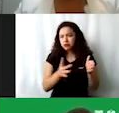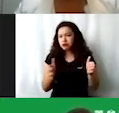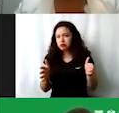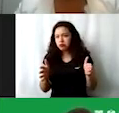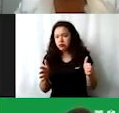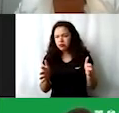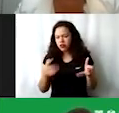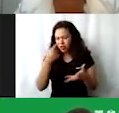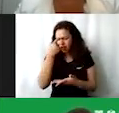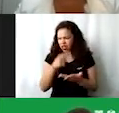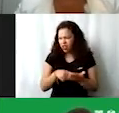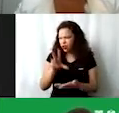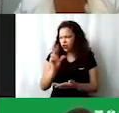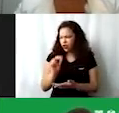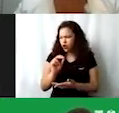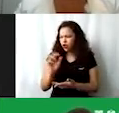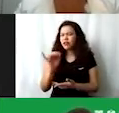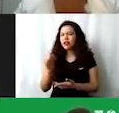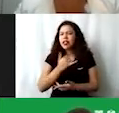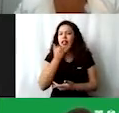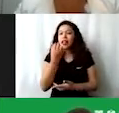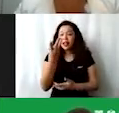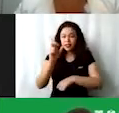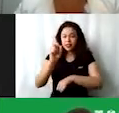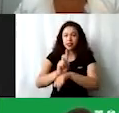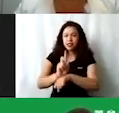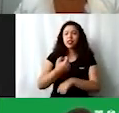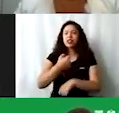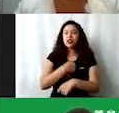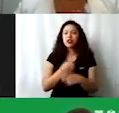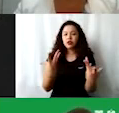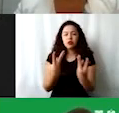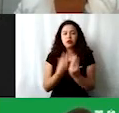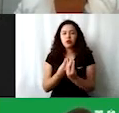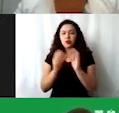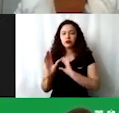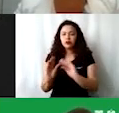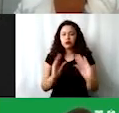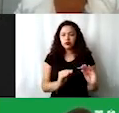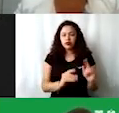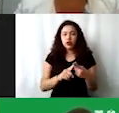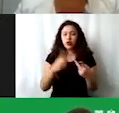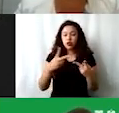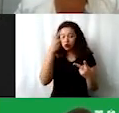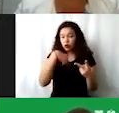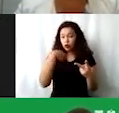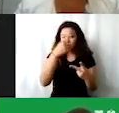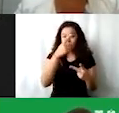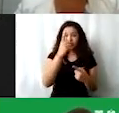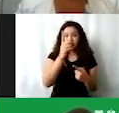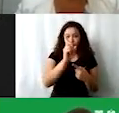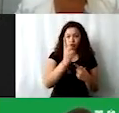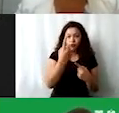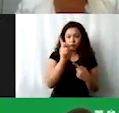me equivoco, y si me pueden corregir, estos 3 días que voy a estar con ustedes, 2 horas cada uno de estos